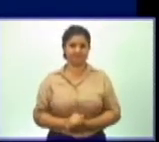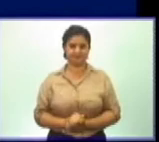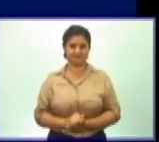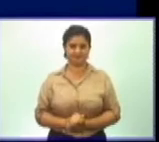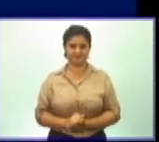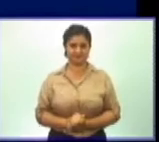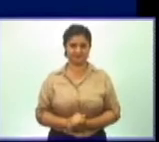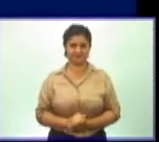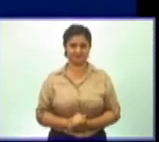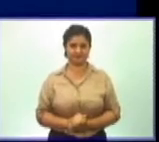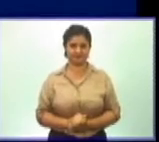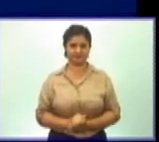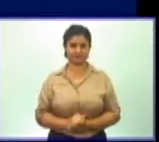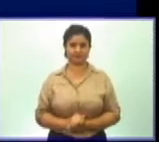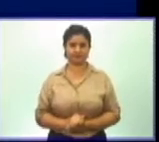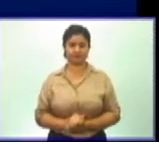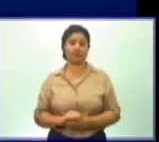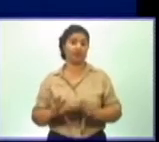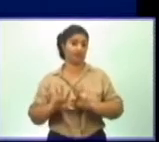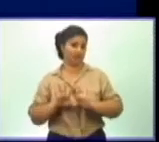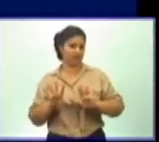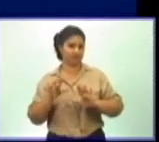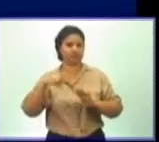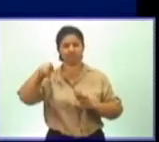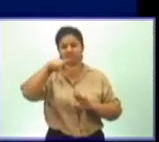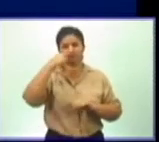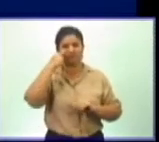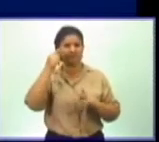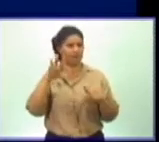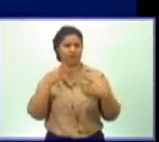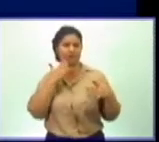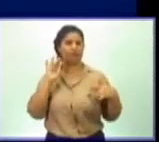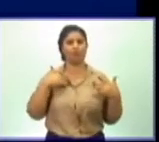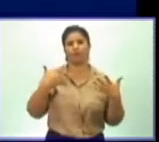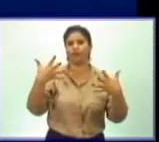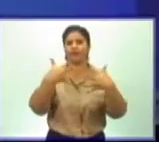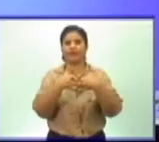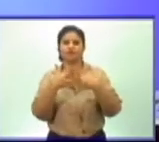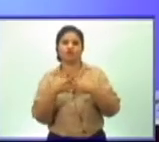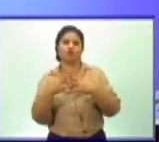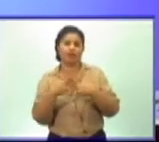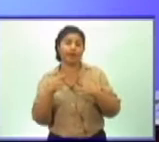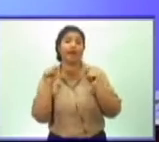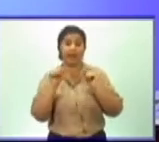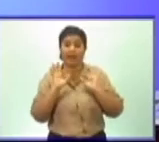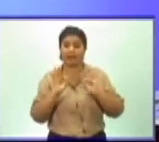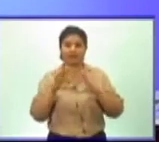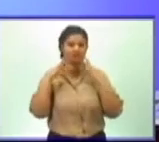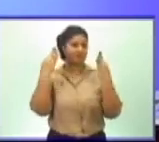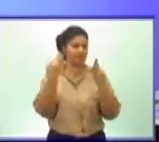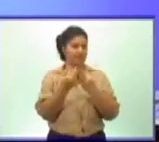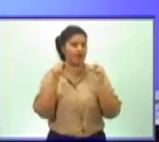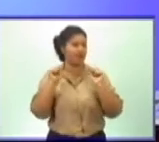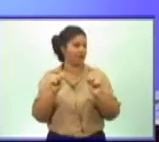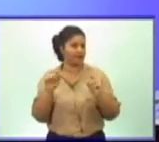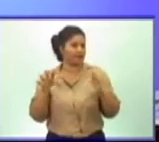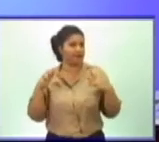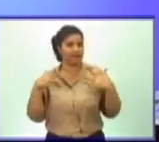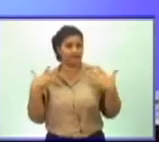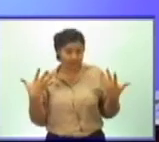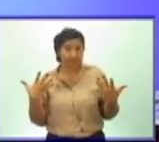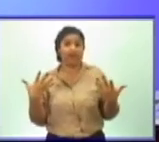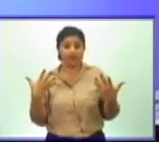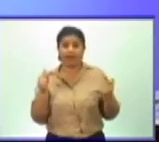Después de haber visto las reacciones interpersonales en esta primera parte, les propongo entonces realizar la